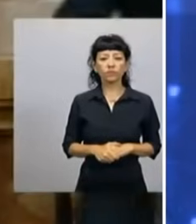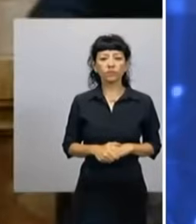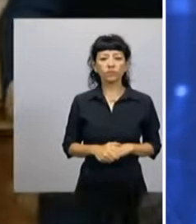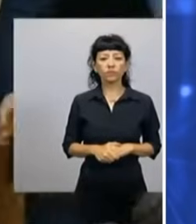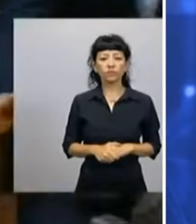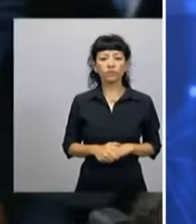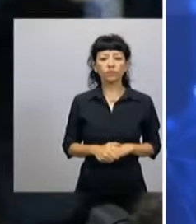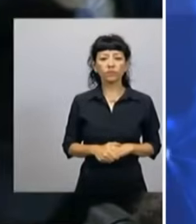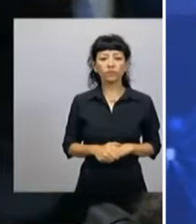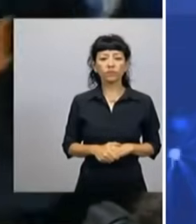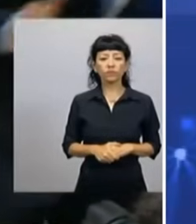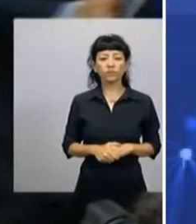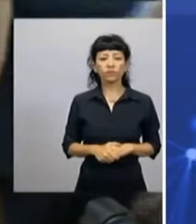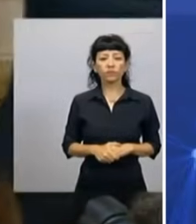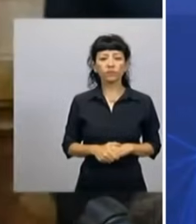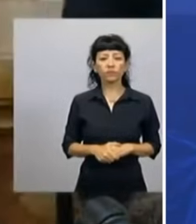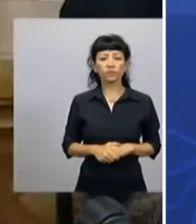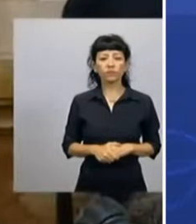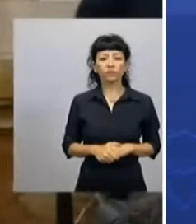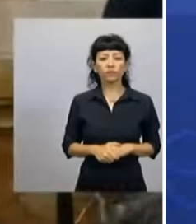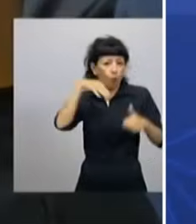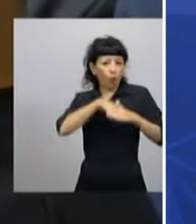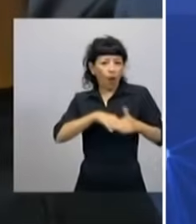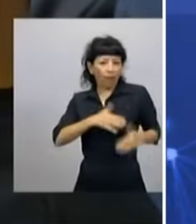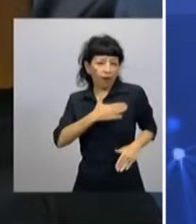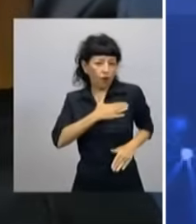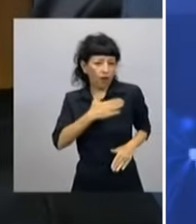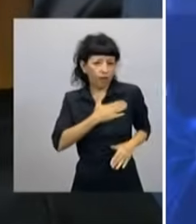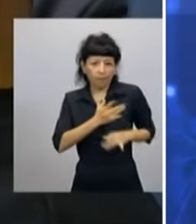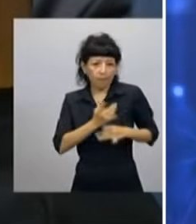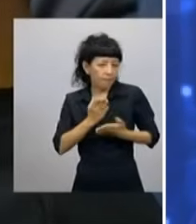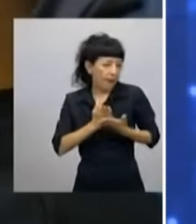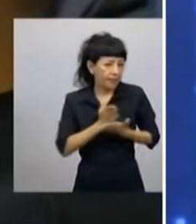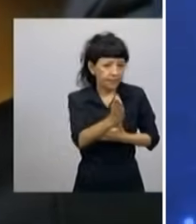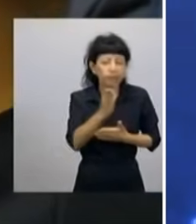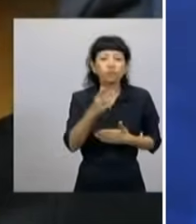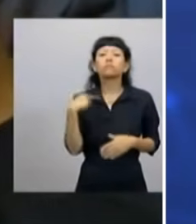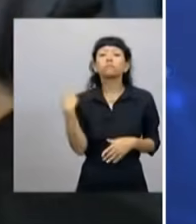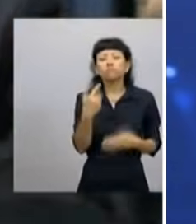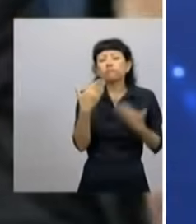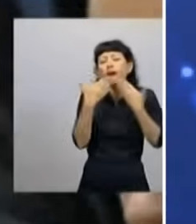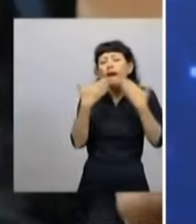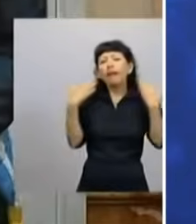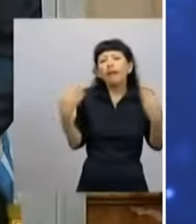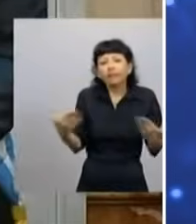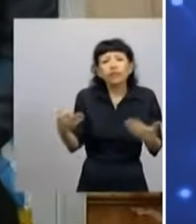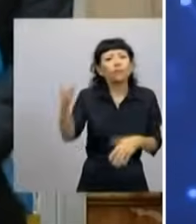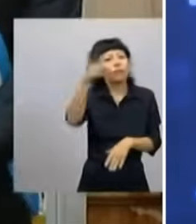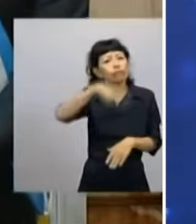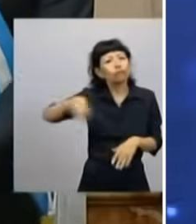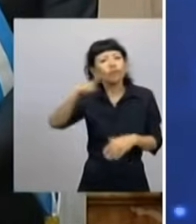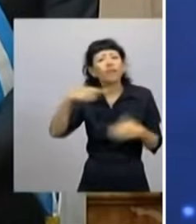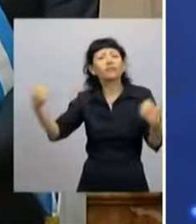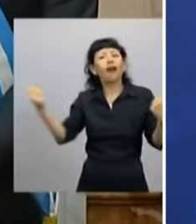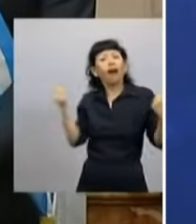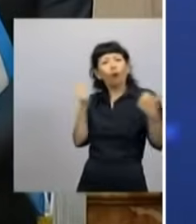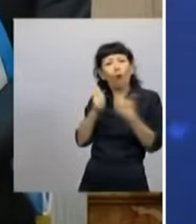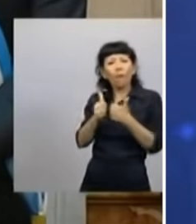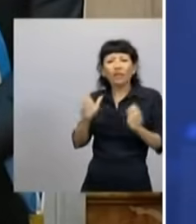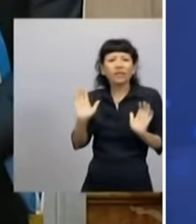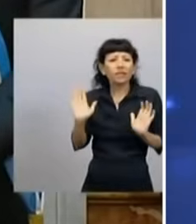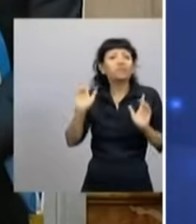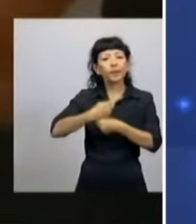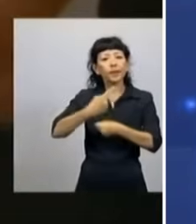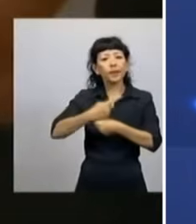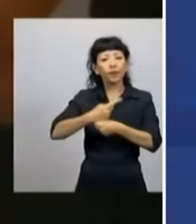de la nueva política argentina. Eso por un lado. Y por el otro lado, obviamente, la persona que va a estar encargada de hacer que